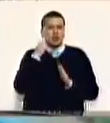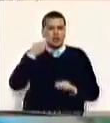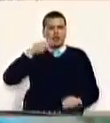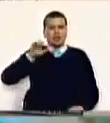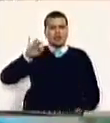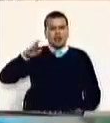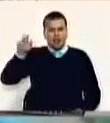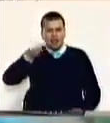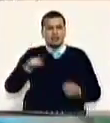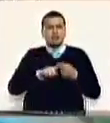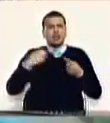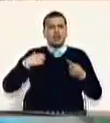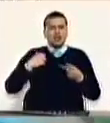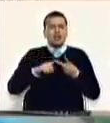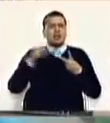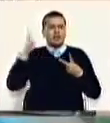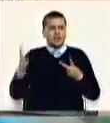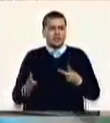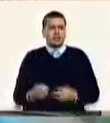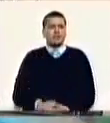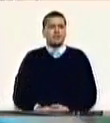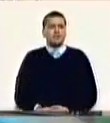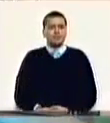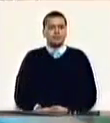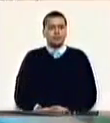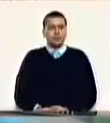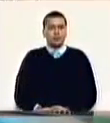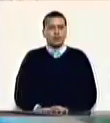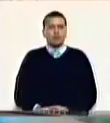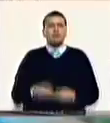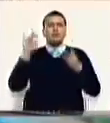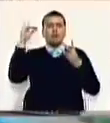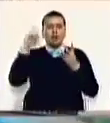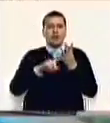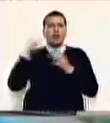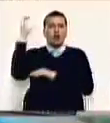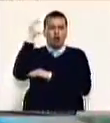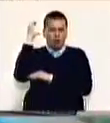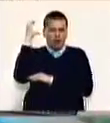en Argentina, Brasil, Bolivia y Colombia.